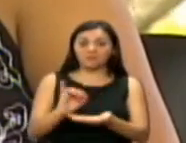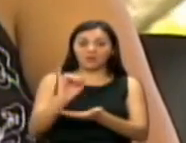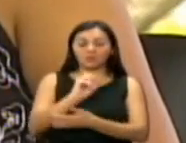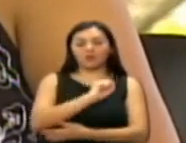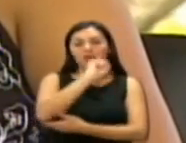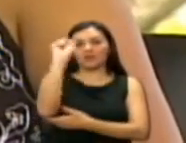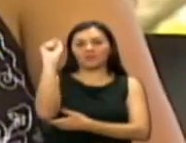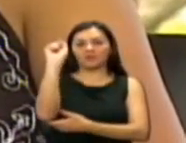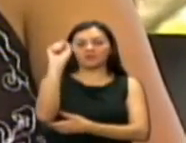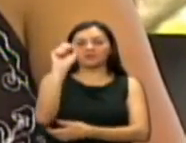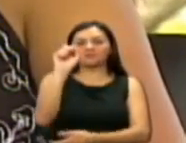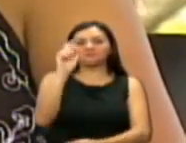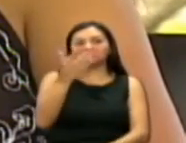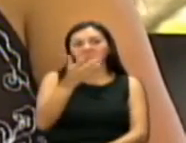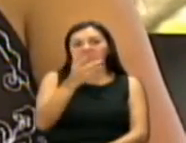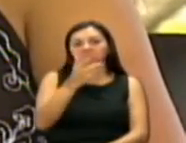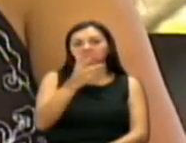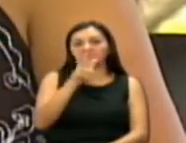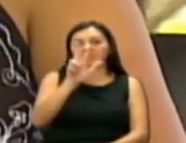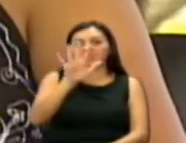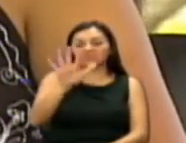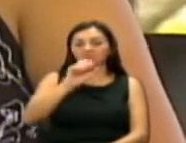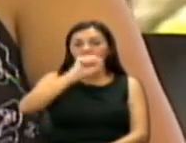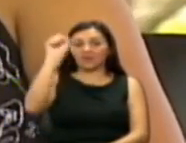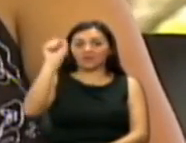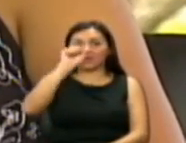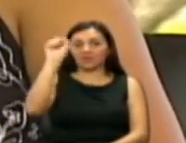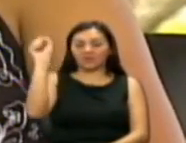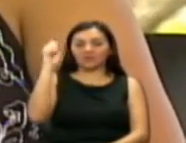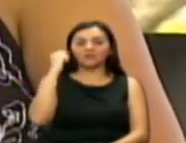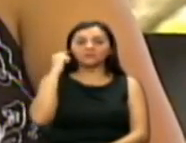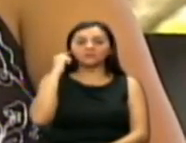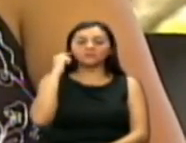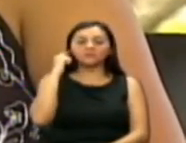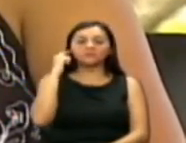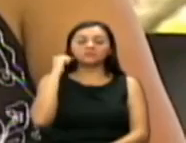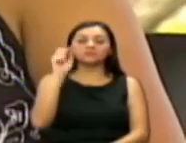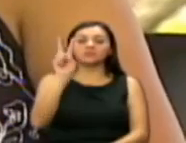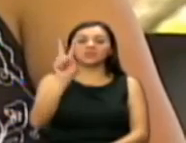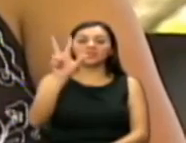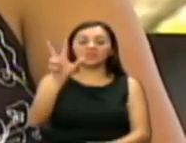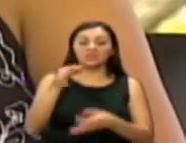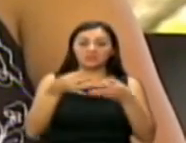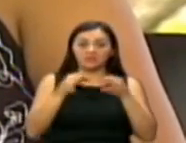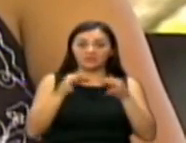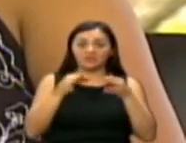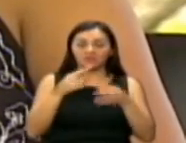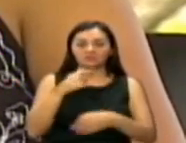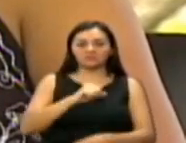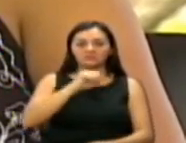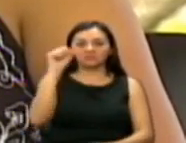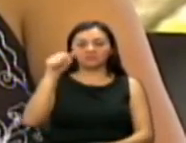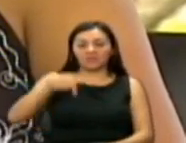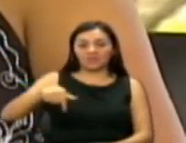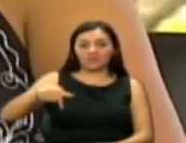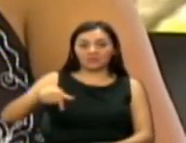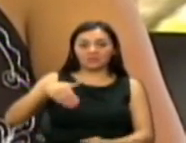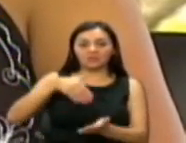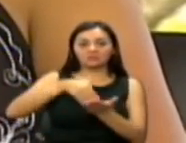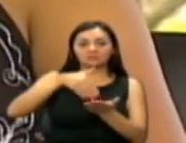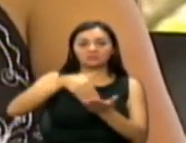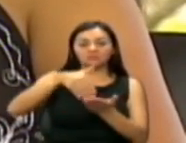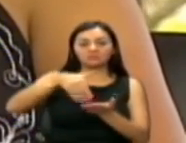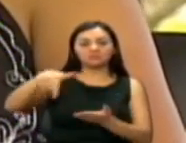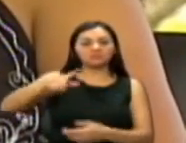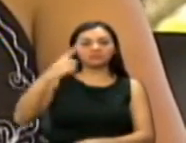todos los alcaldes, incluido el prefecto, también ganaron por país. Contrario a lo que sucedió el 23 de febrero, solo país logró solo una alcaldía en Urcuquí, ¿no? Y los demás, pues,